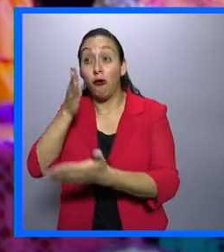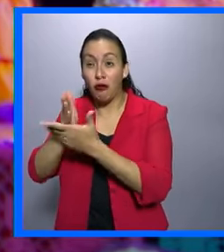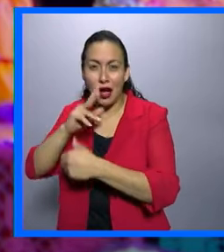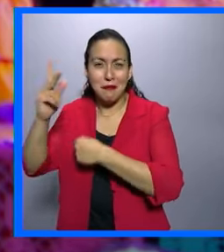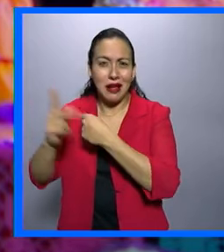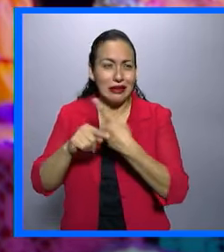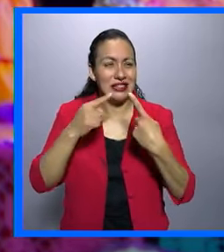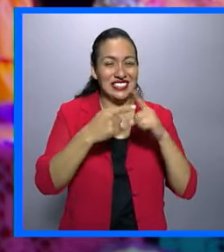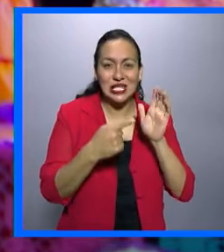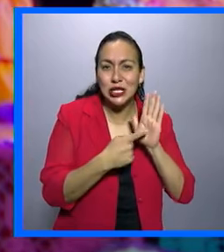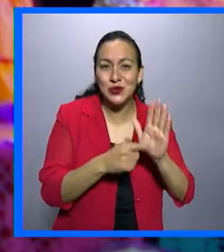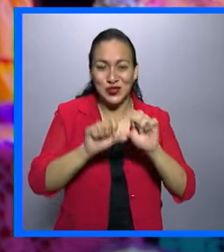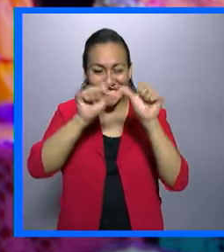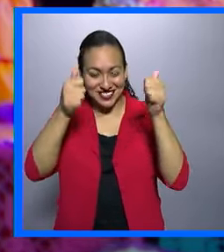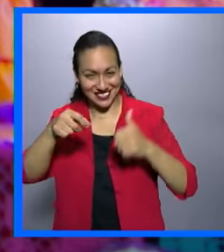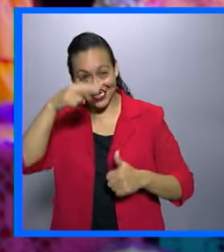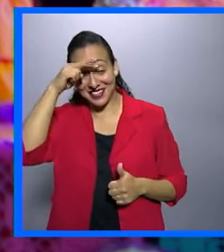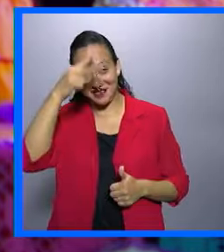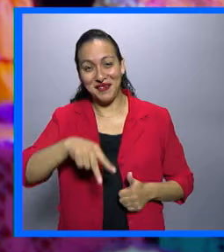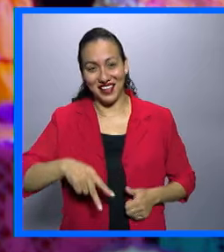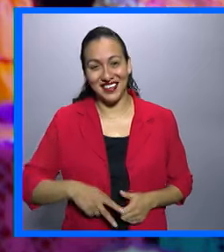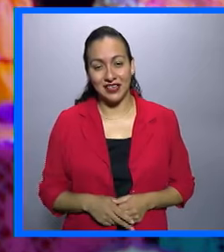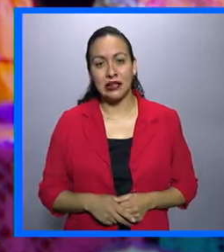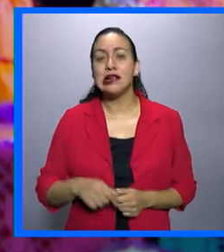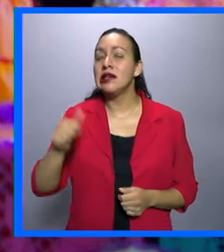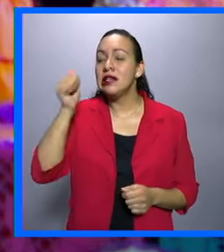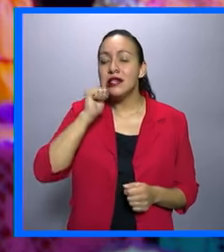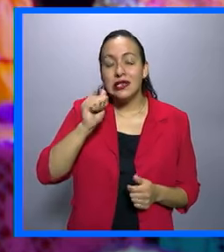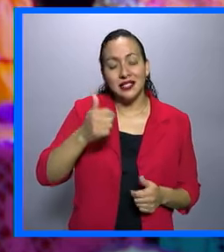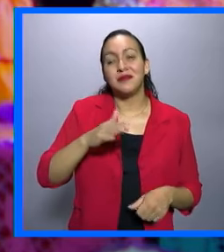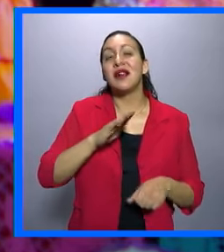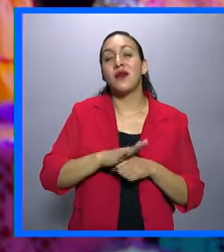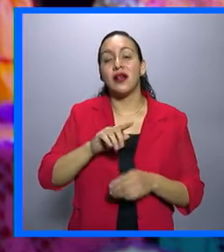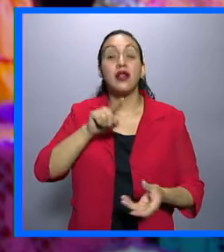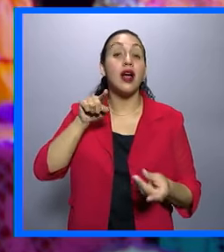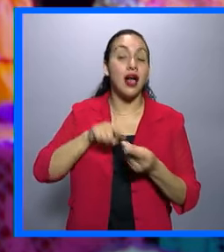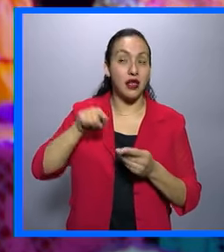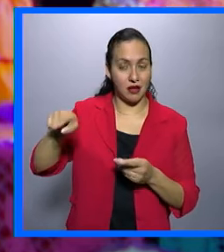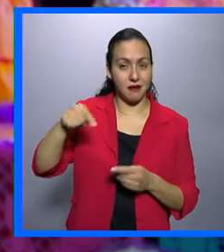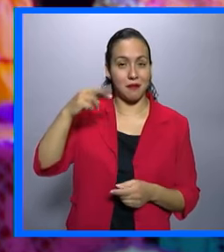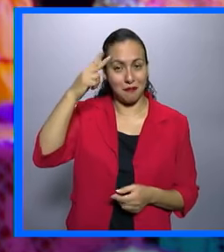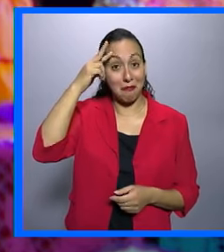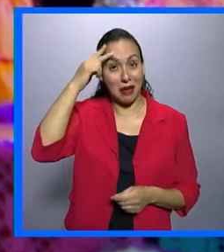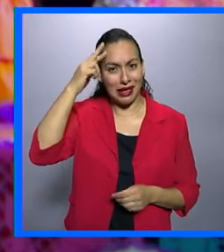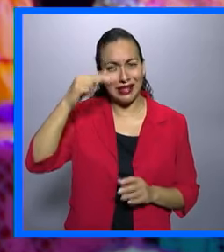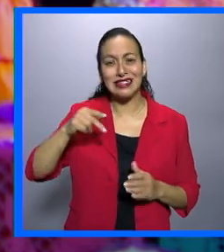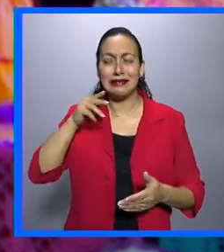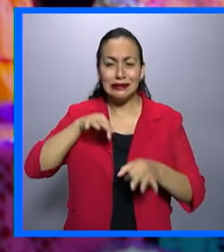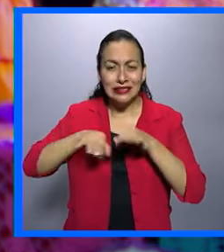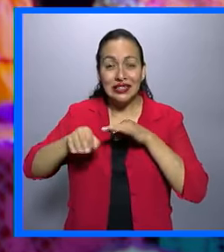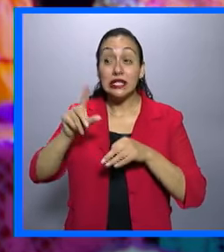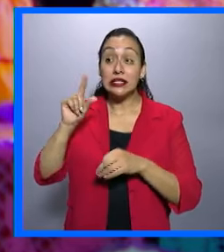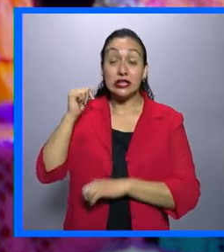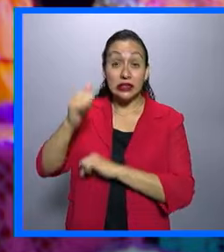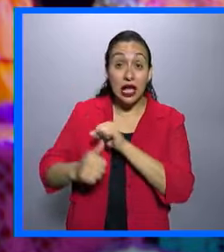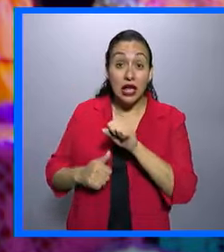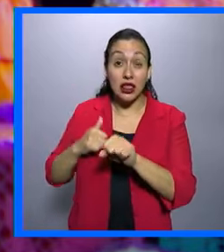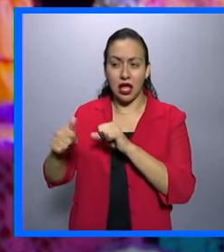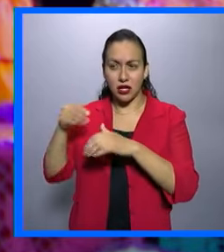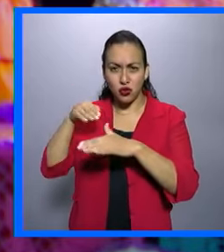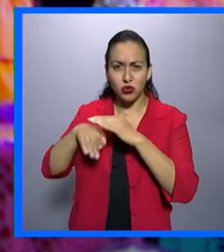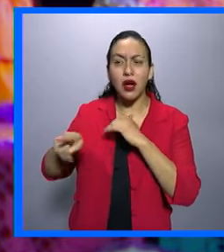continente y cada rincón del mundo, teniendo como sede el Palacio de Bellas Artes, en donde en los más de 70 años que ha